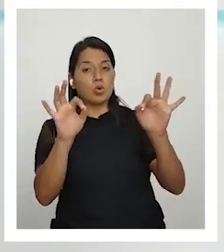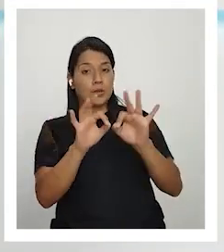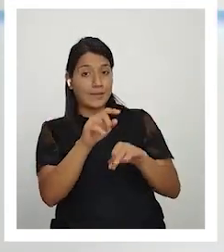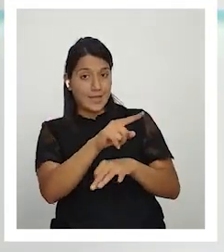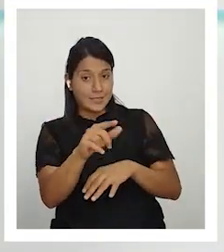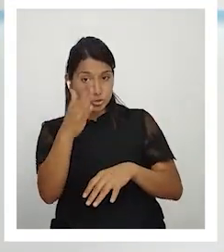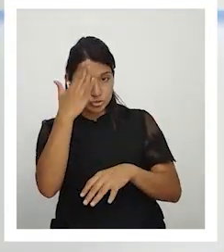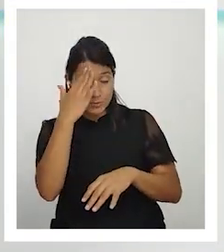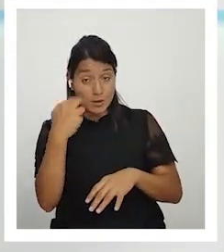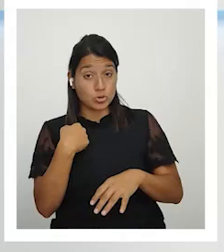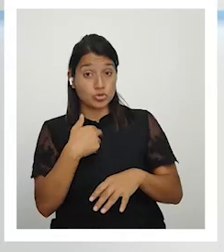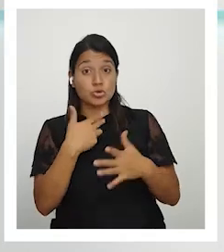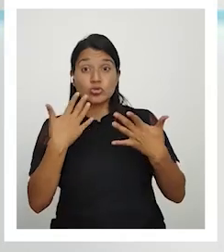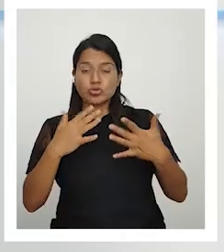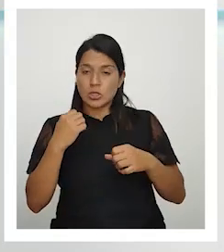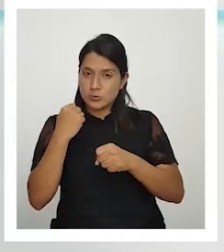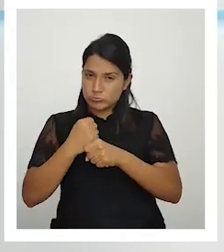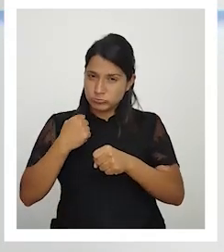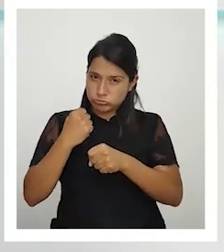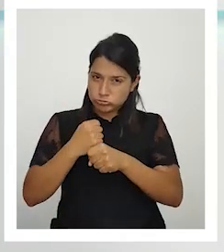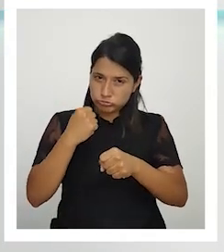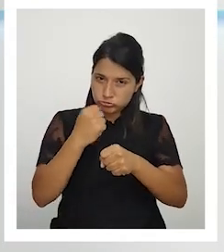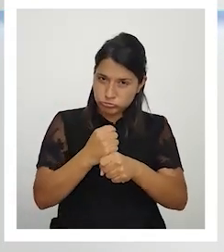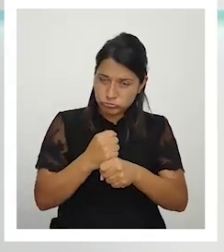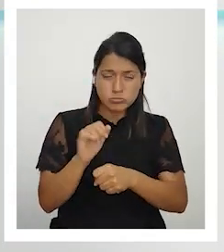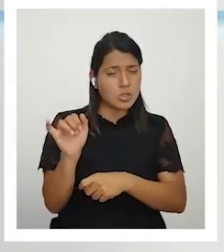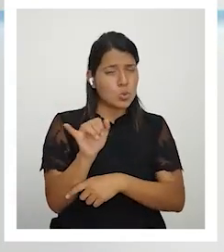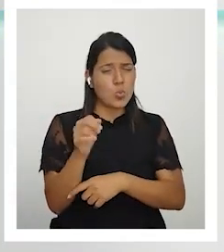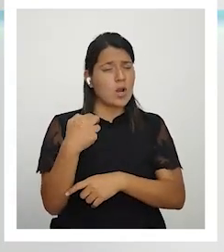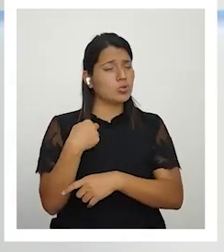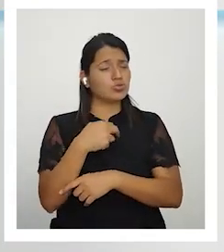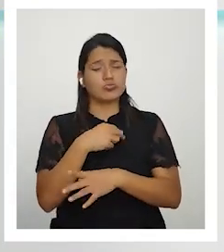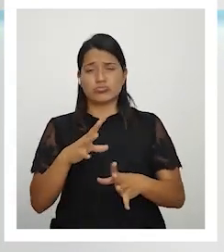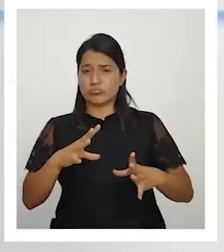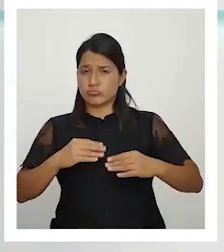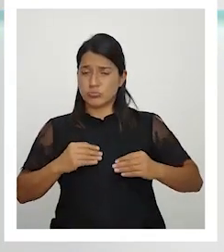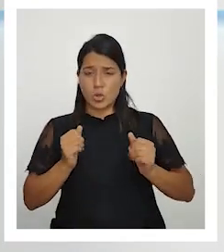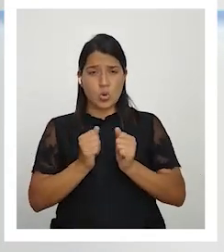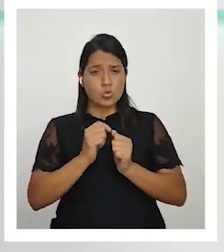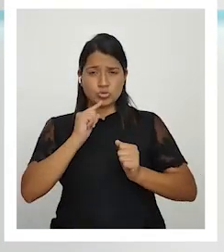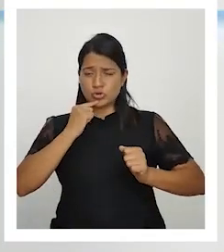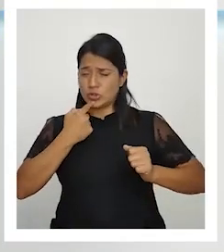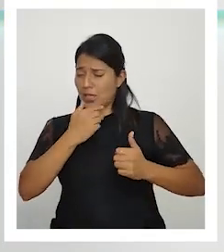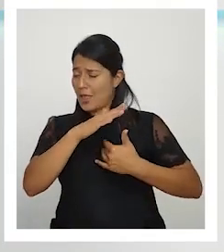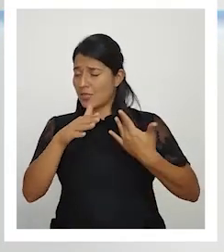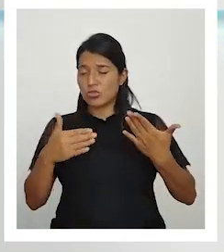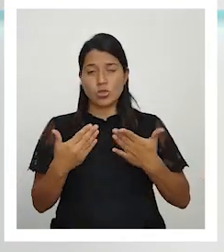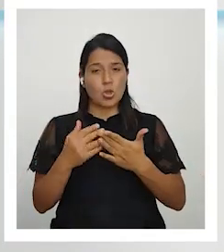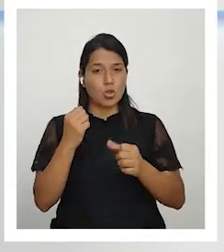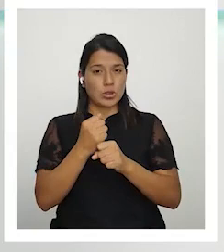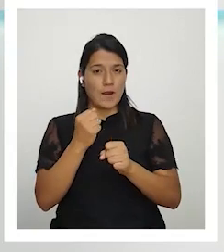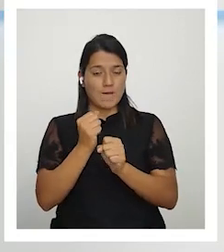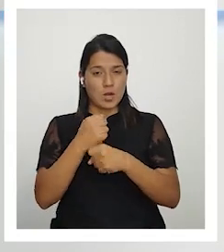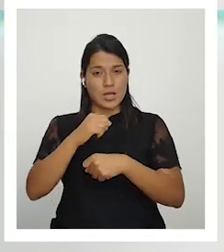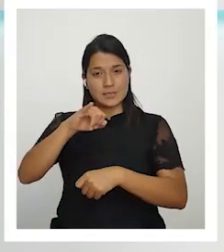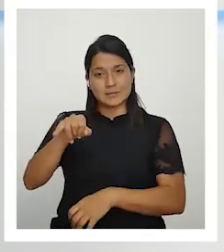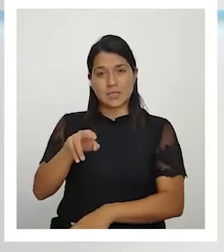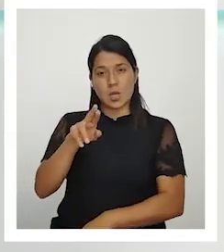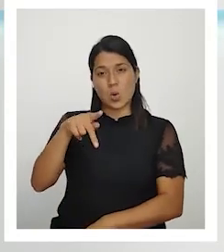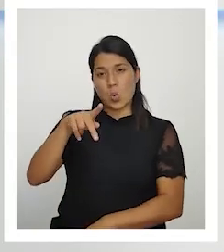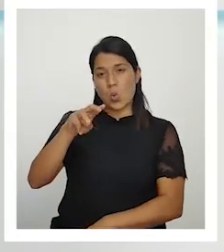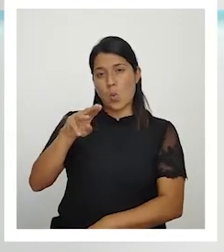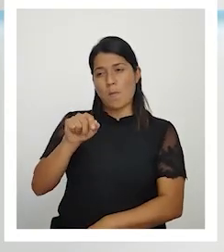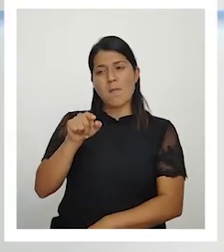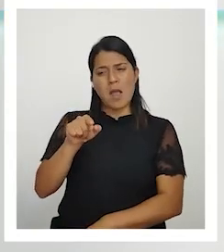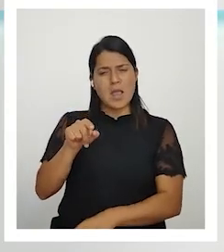¿verdad? Igual nosotros nos tomamos muy en serio toda la actividad de Jupema. Hay profesionales muy destacados y tenemos